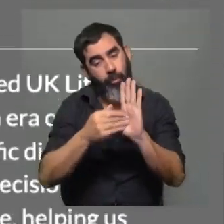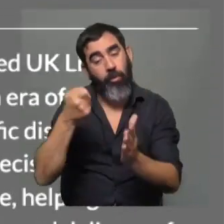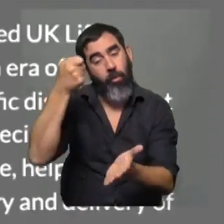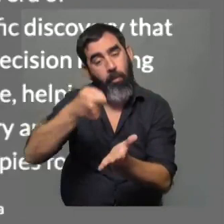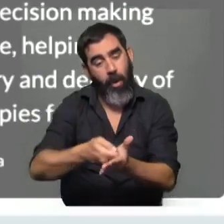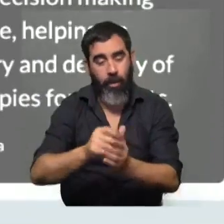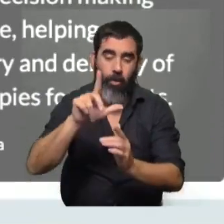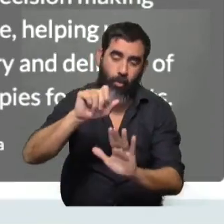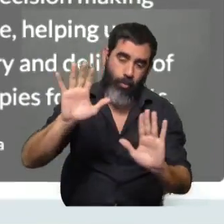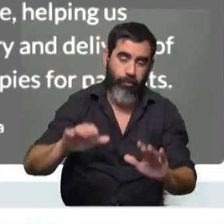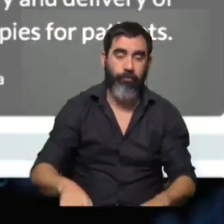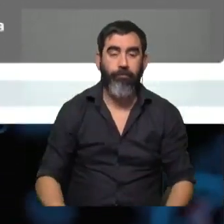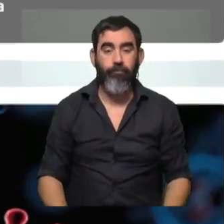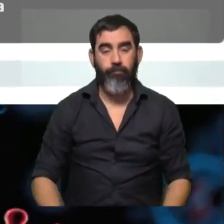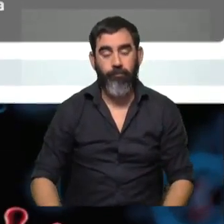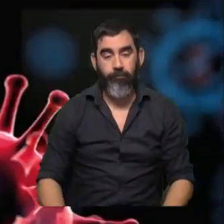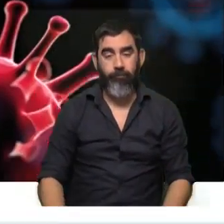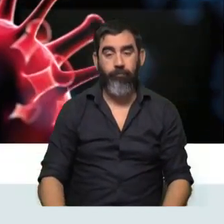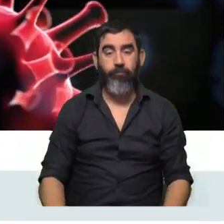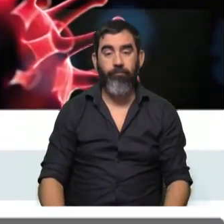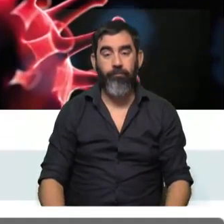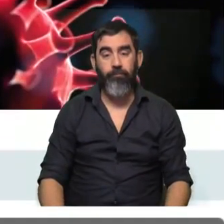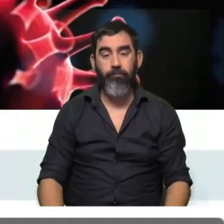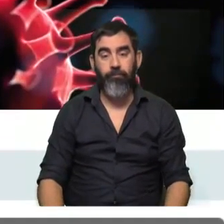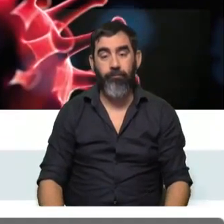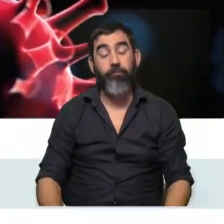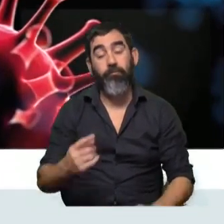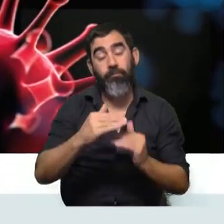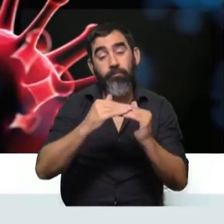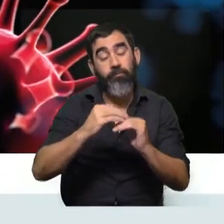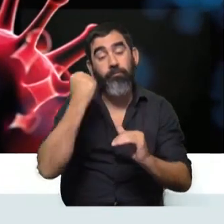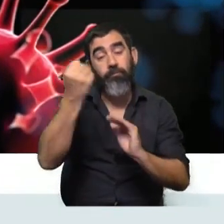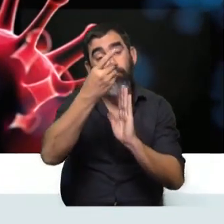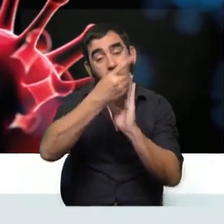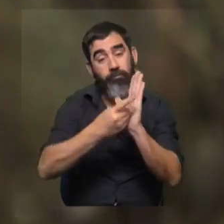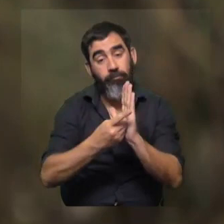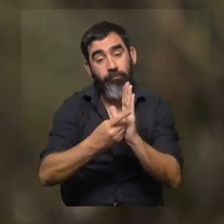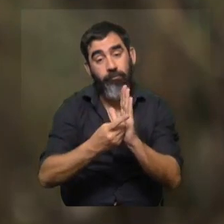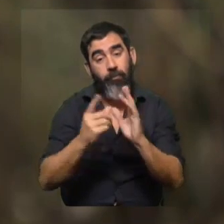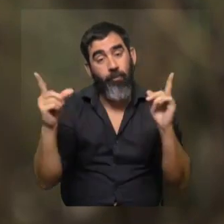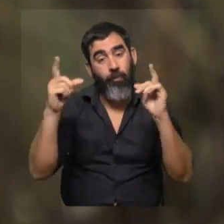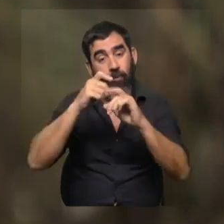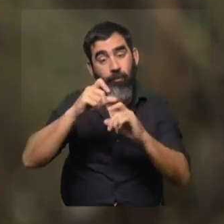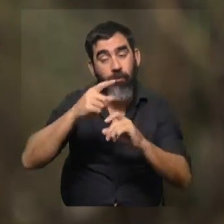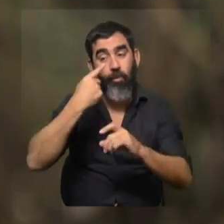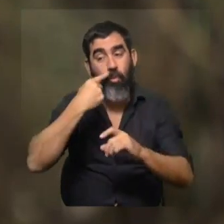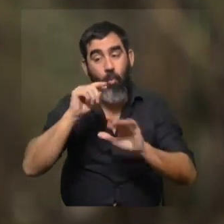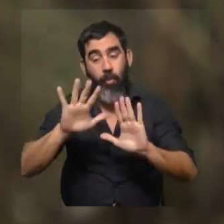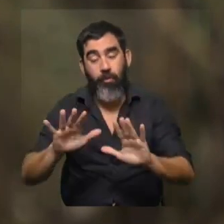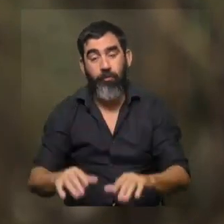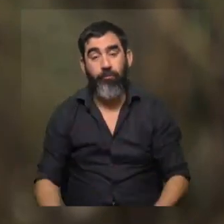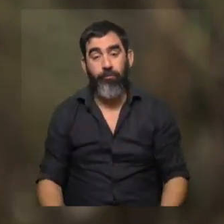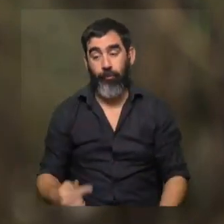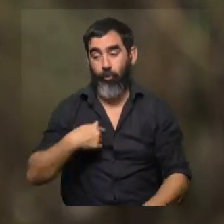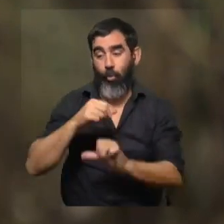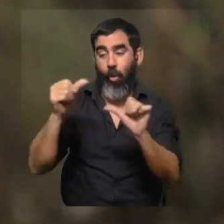cumplir varias etapas antes de tener acceso a la base. Pero bueno, es una base súper interesante porque es muy difícil llegar a esos números haciendo uno